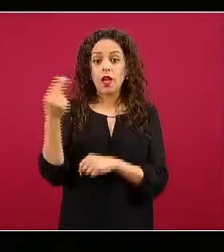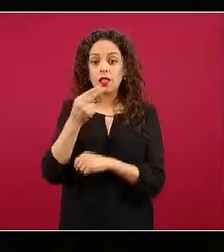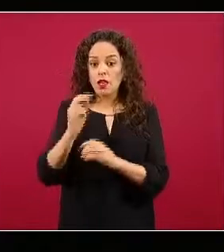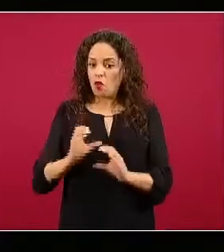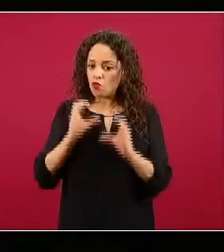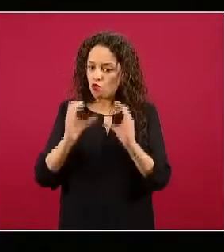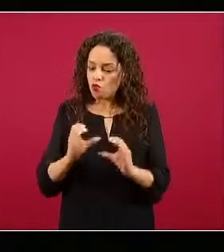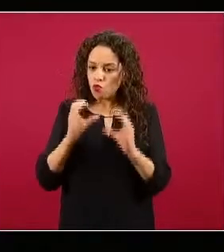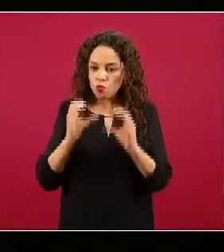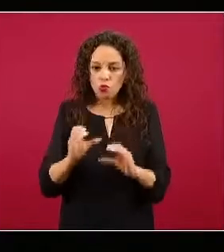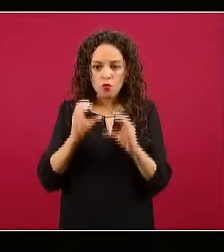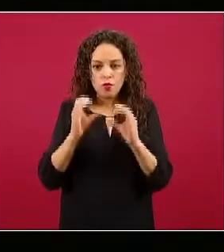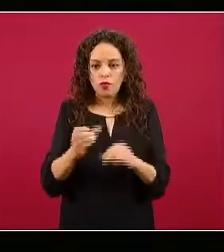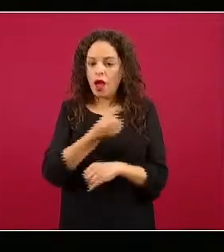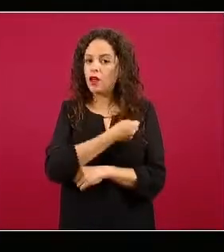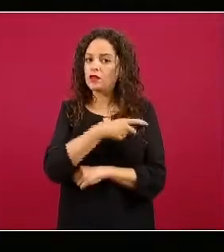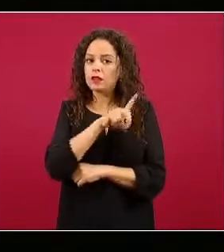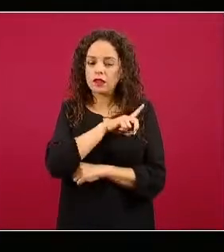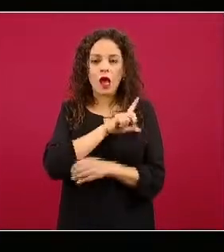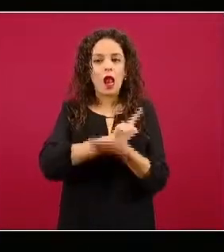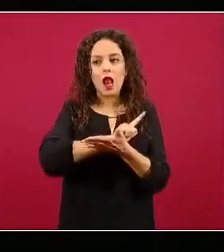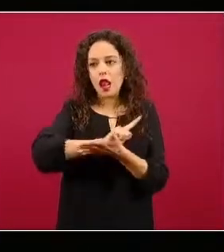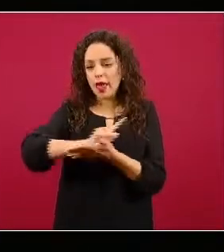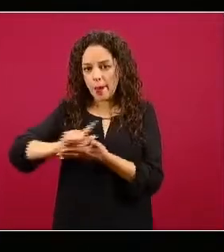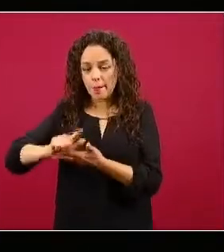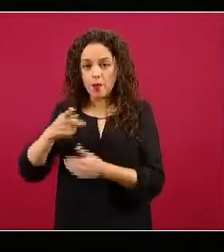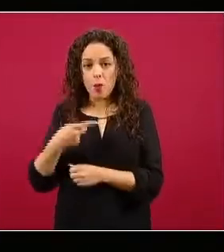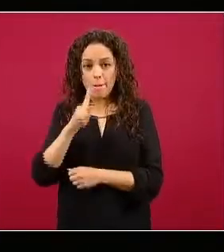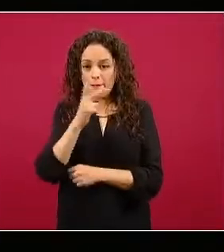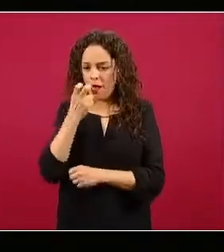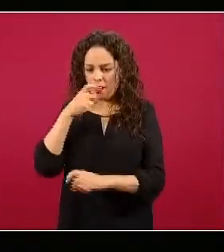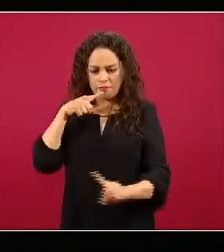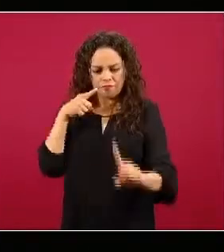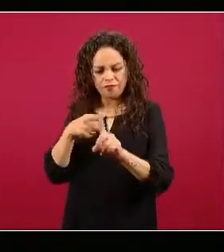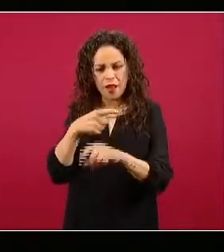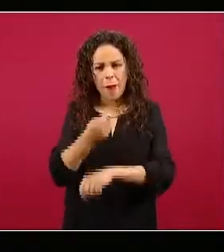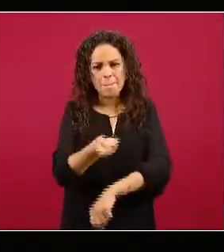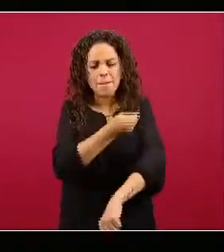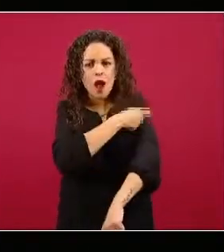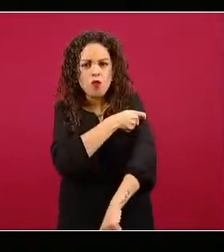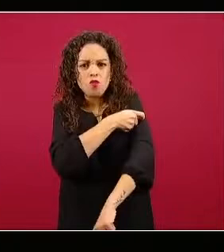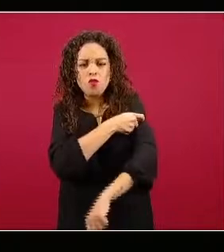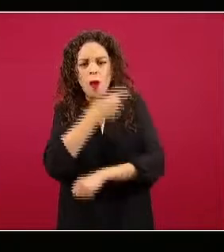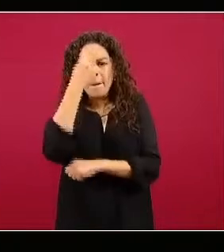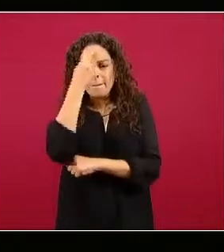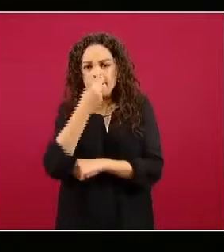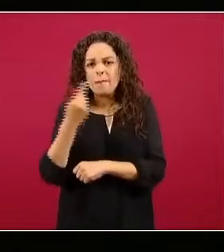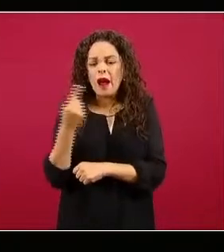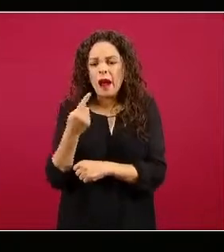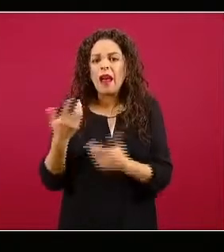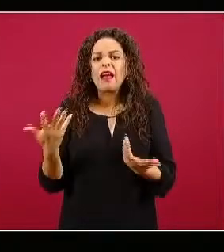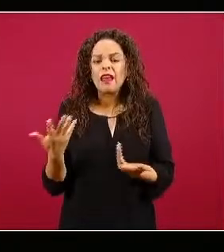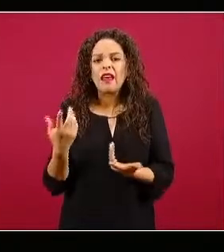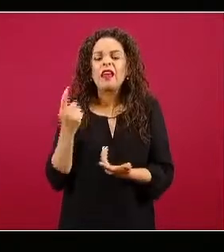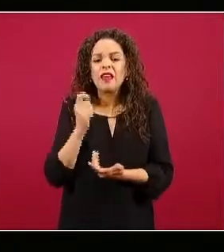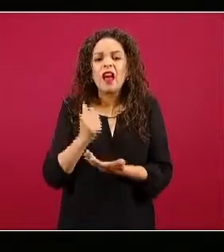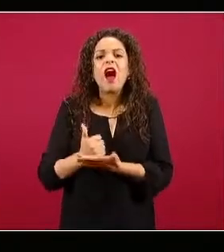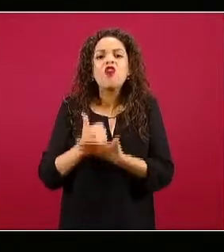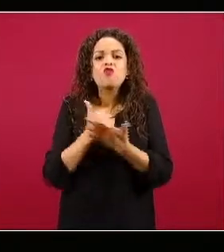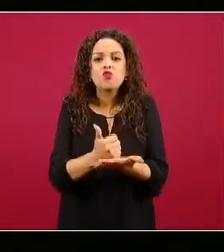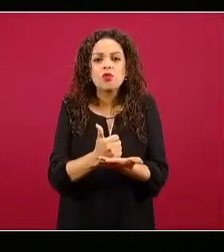todo, pero en este sentido, la vacuna en realidad, ¿qué vendría a aportar en este caso a